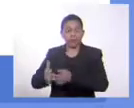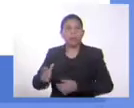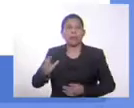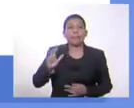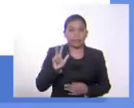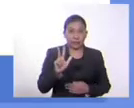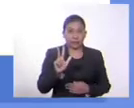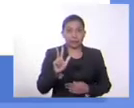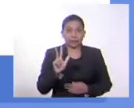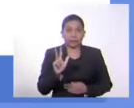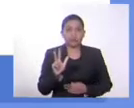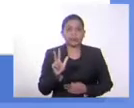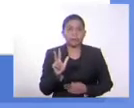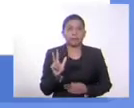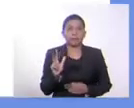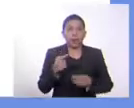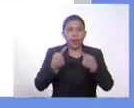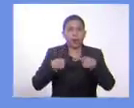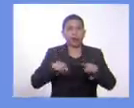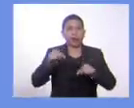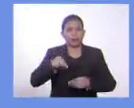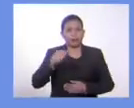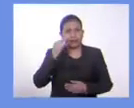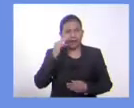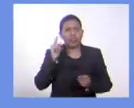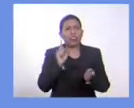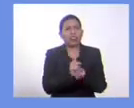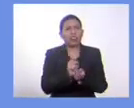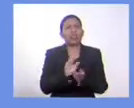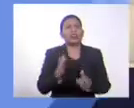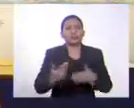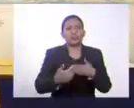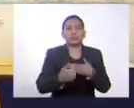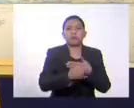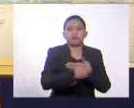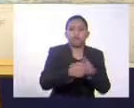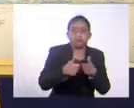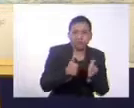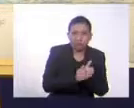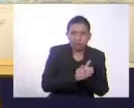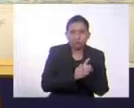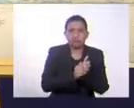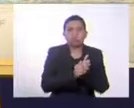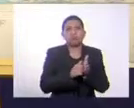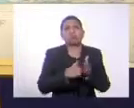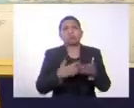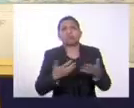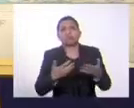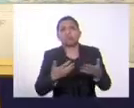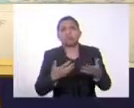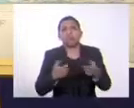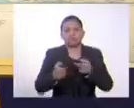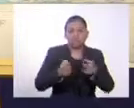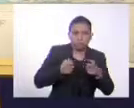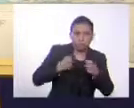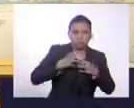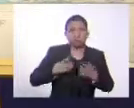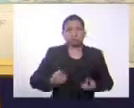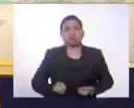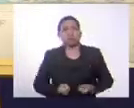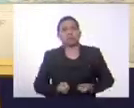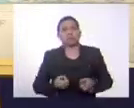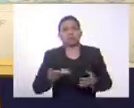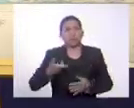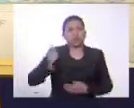el legislativo y el judicial. Y justamente, como mencionaba, con la intención de hacer un ejercicio